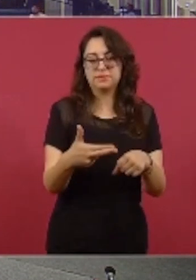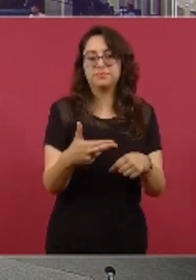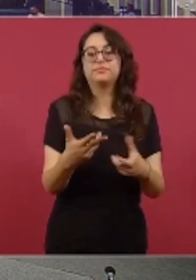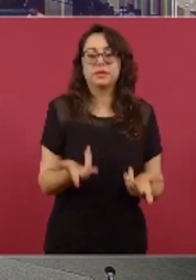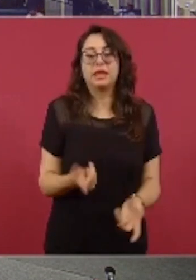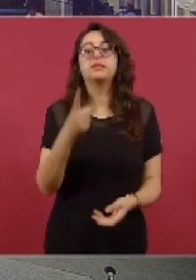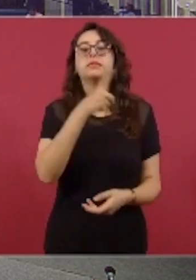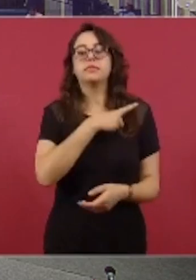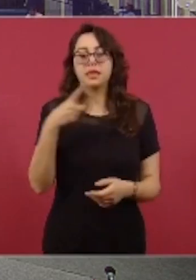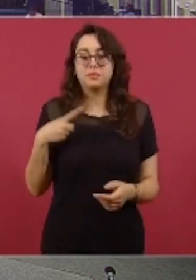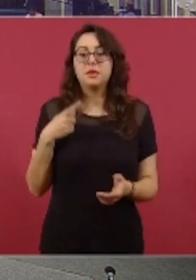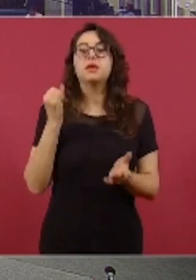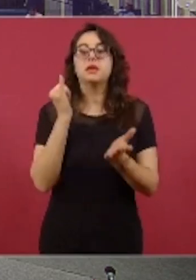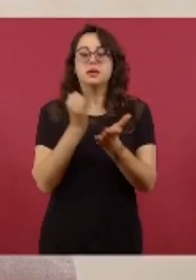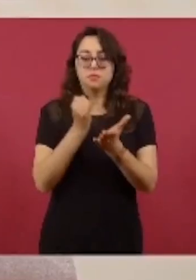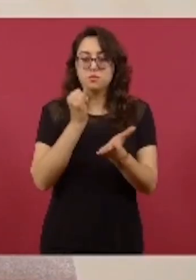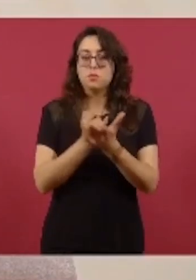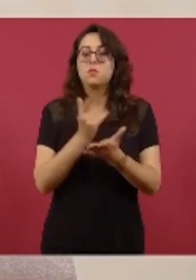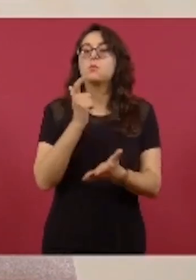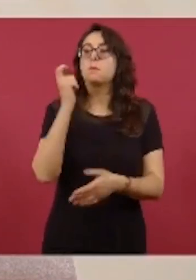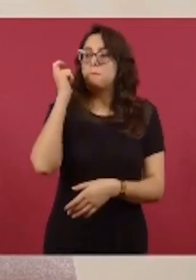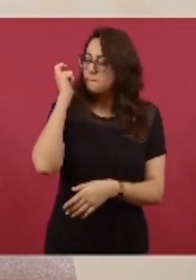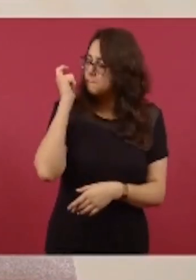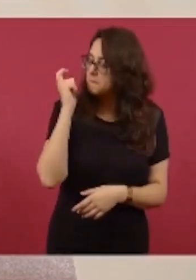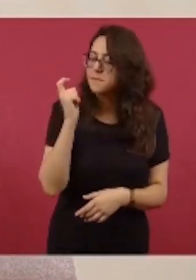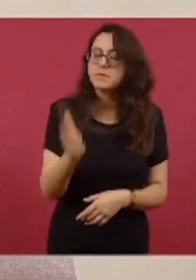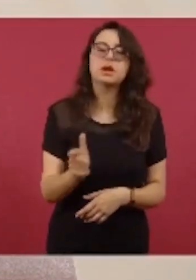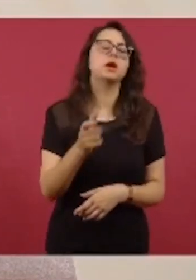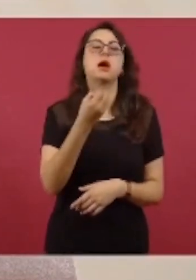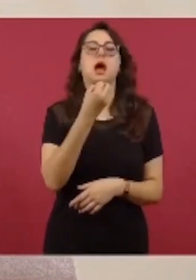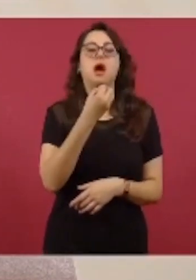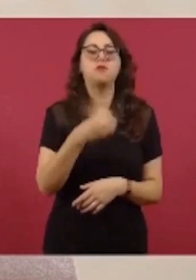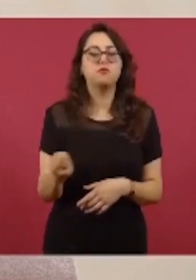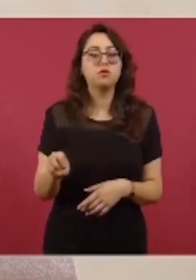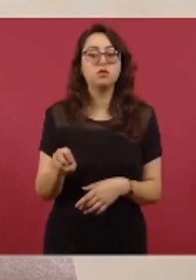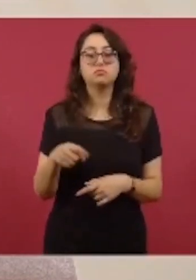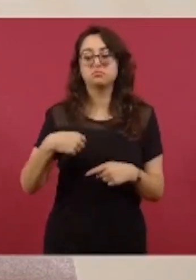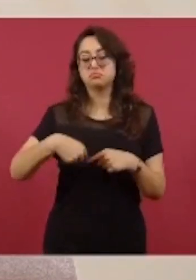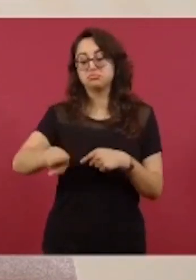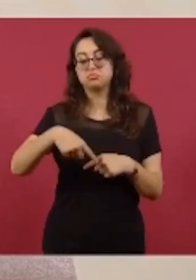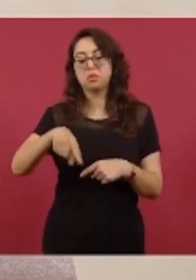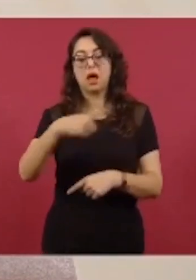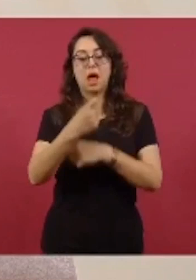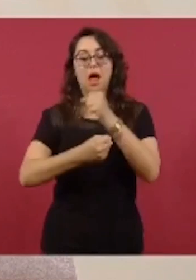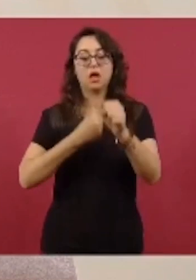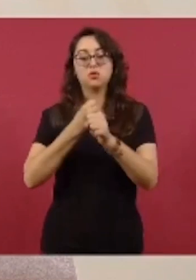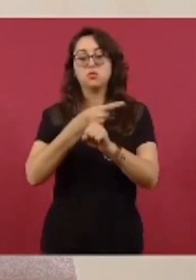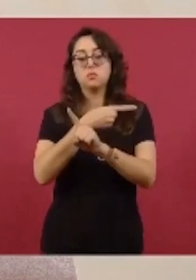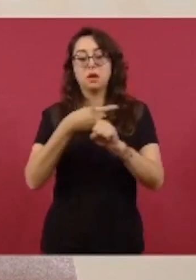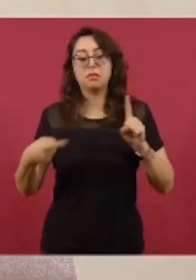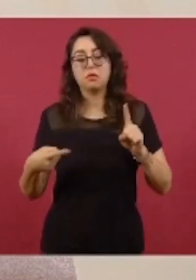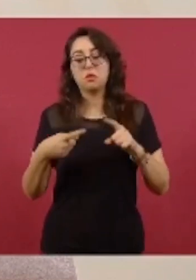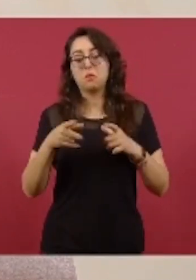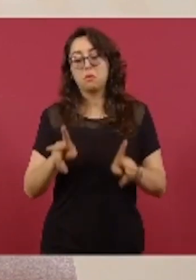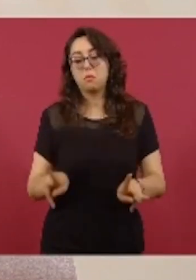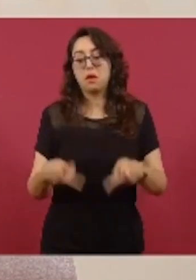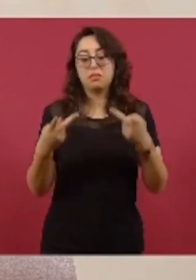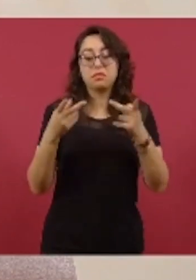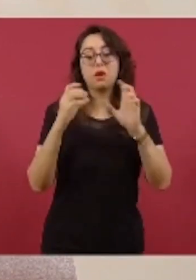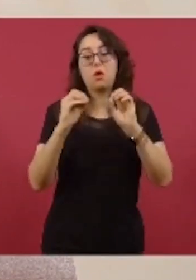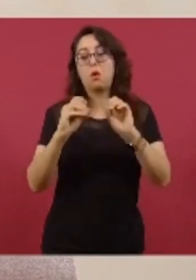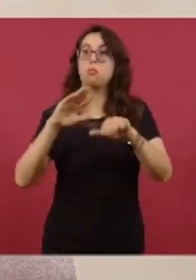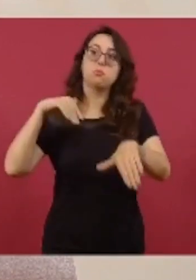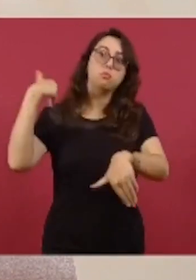que pagar el impuesto, si lo hacen en esta administración o cuando se haga,